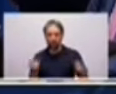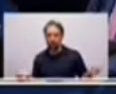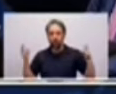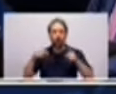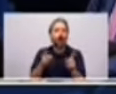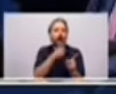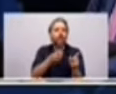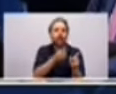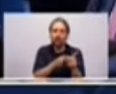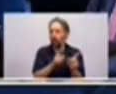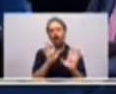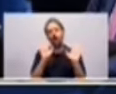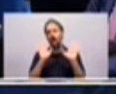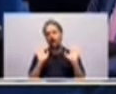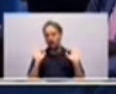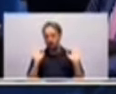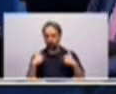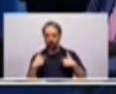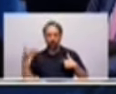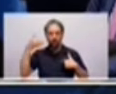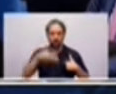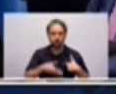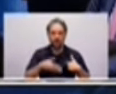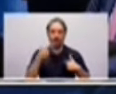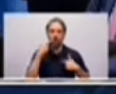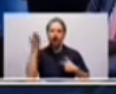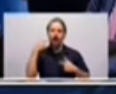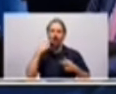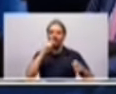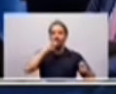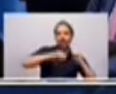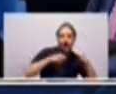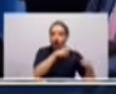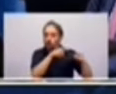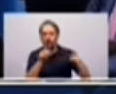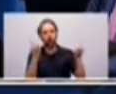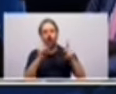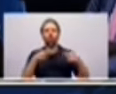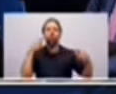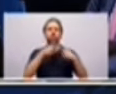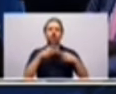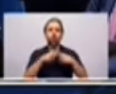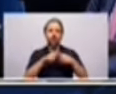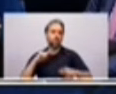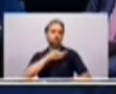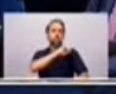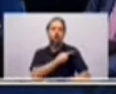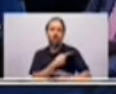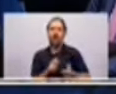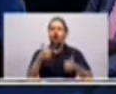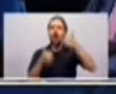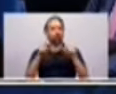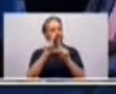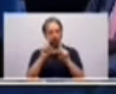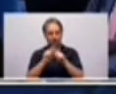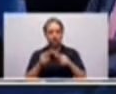hay peligro de que no salga la ley ómnibus. Una amenaza tras otra. Sí. Después, otro punto interesante de la conferencia de Caputo, en dos momentos,